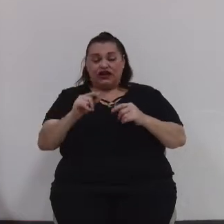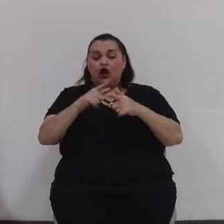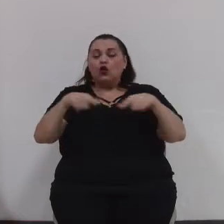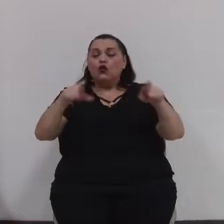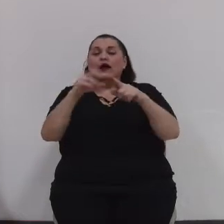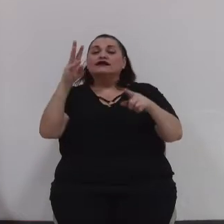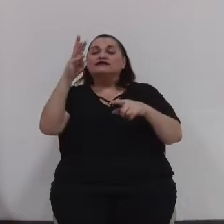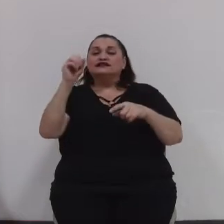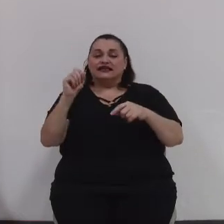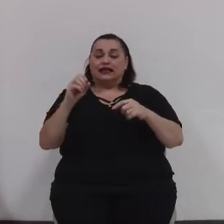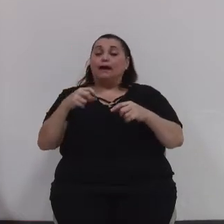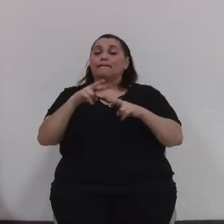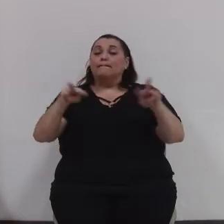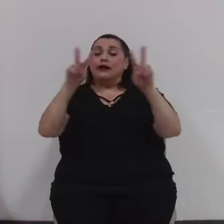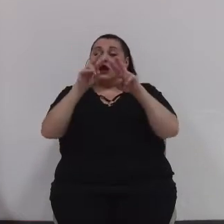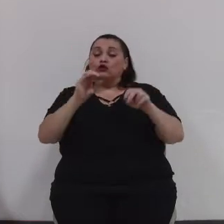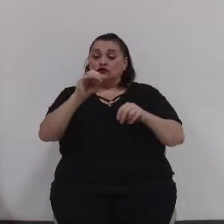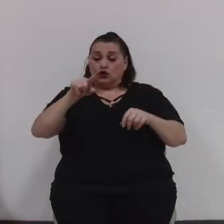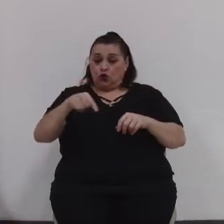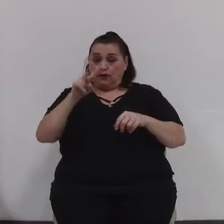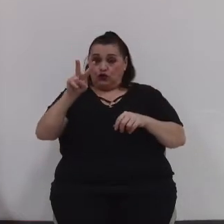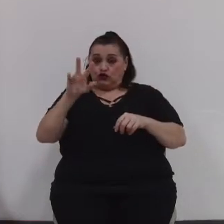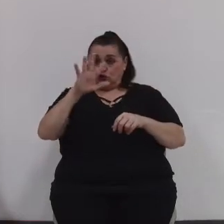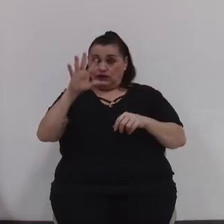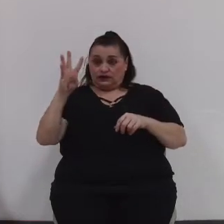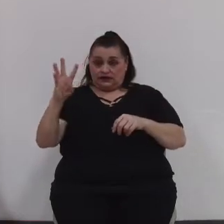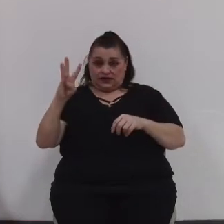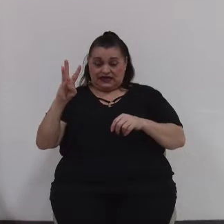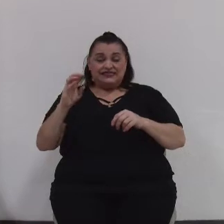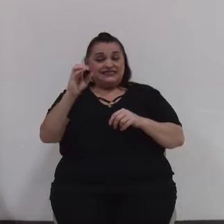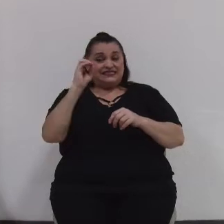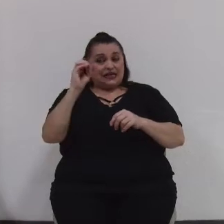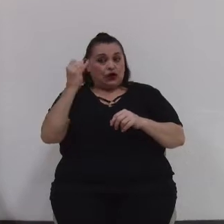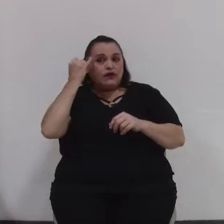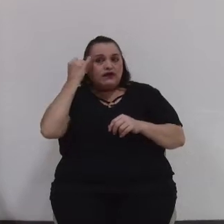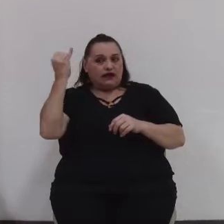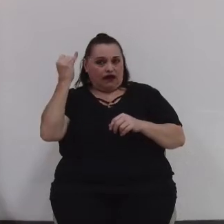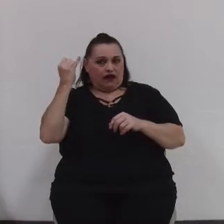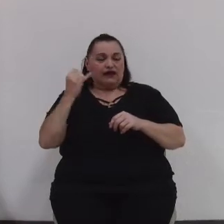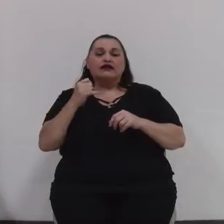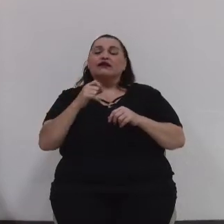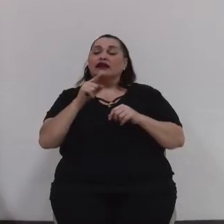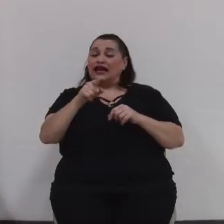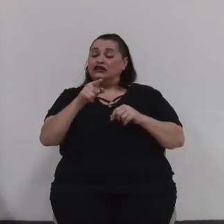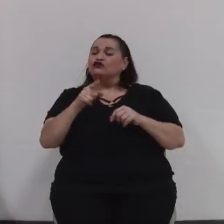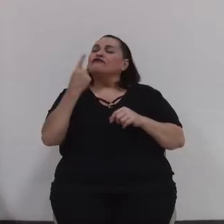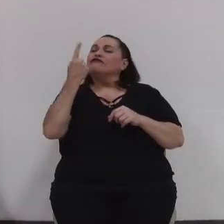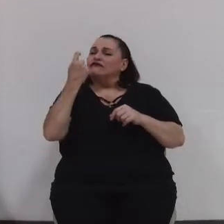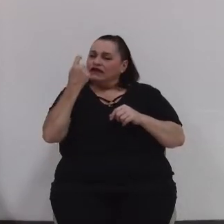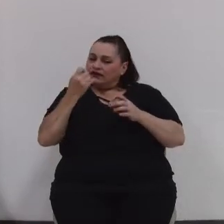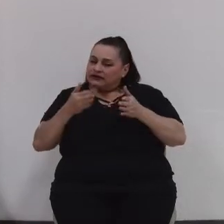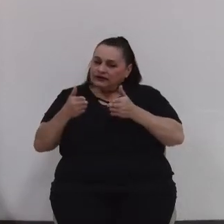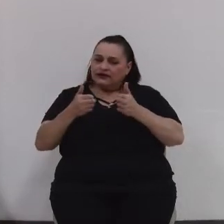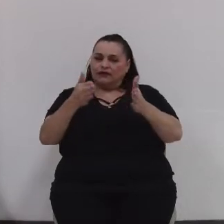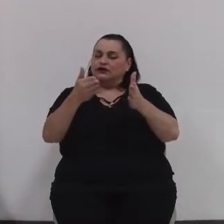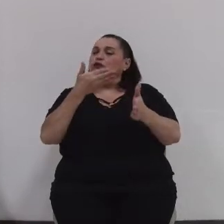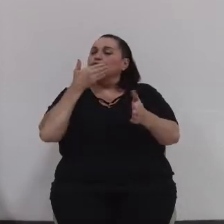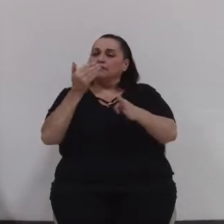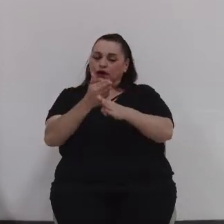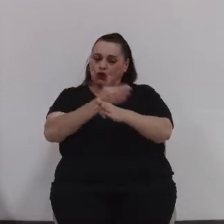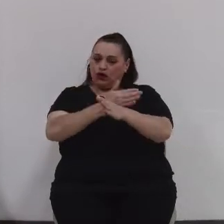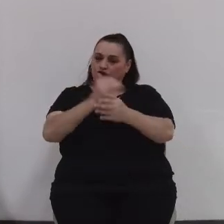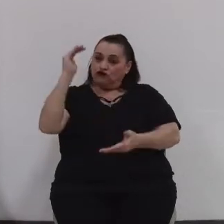de 0.256, siendo 0 el ideal. Esto muestra que queda camino para mejorar en materia de reducción